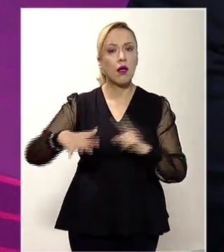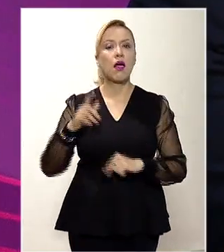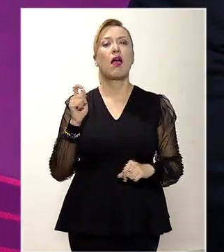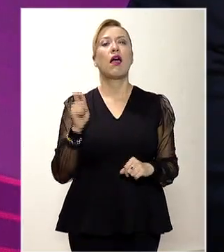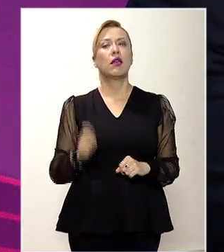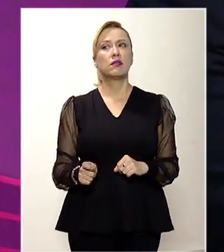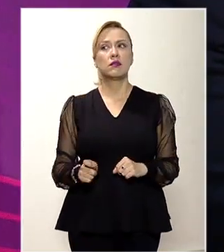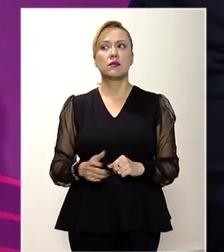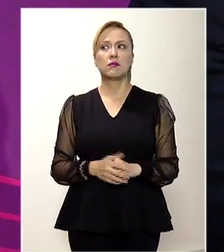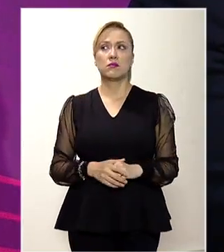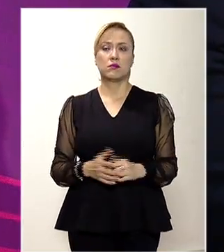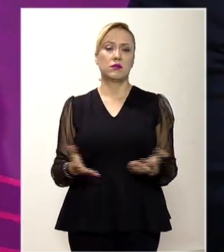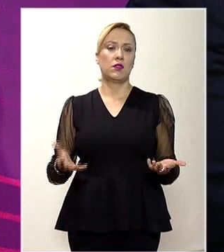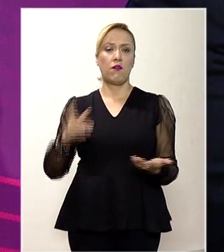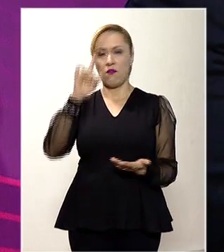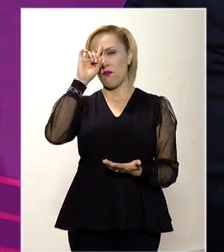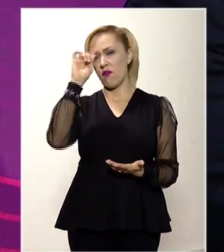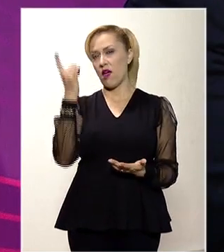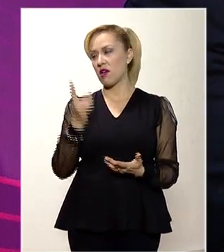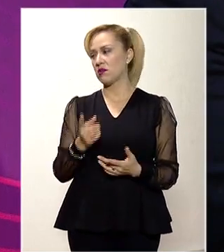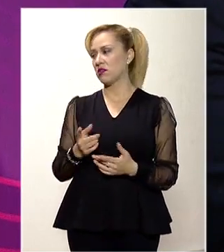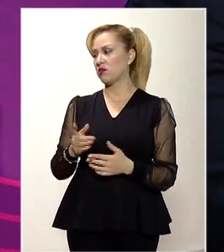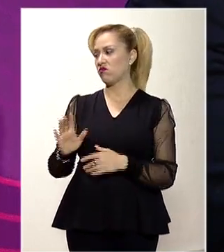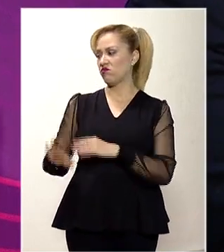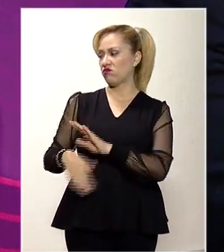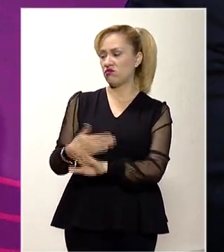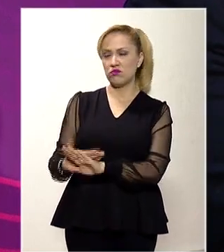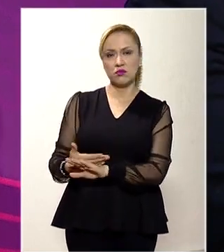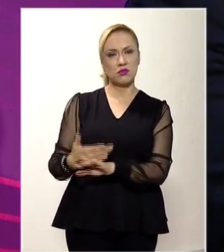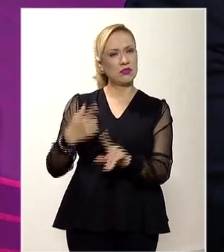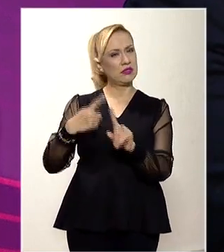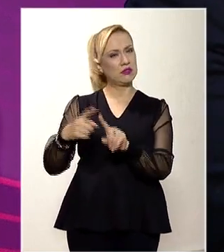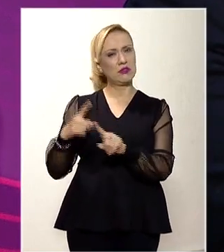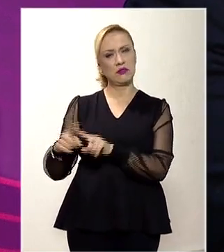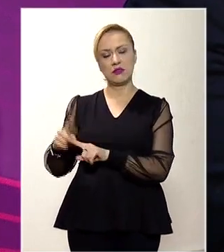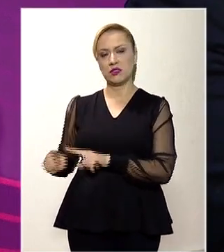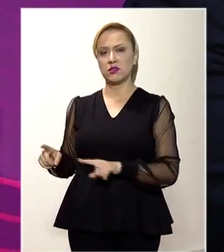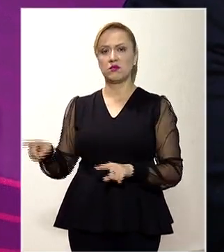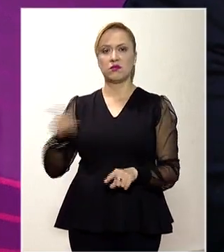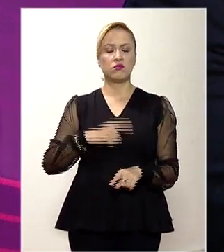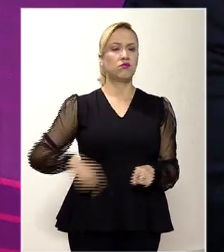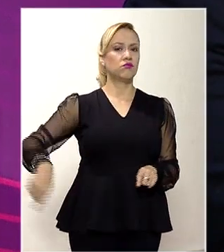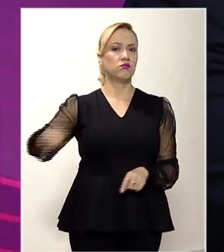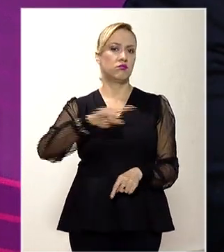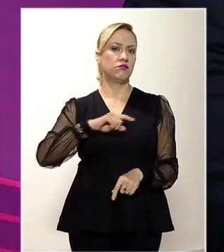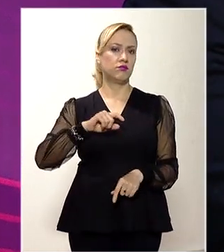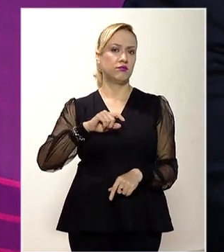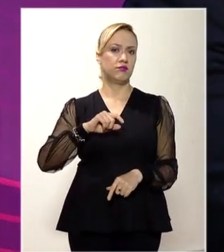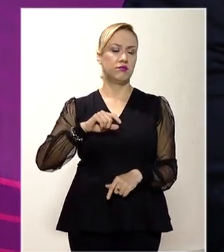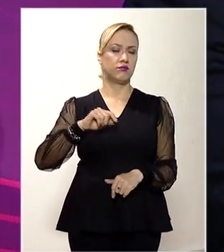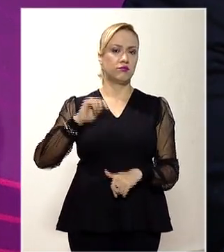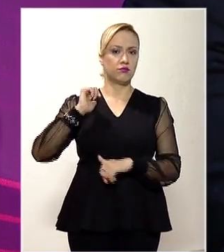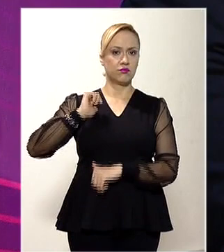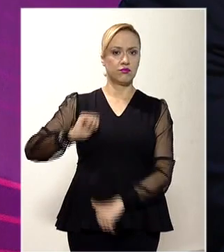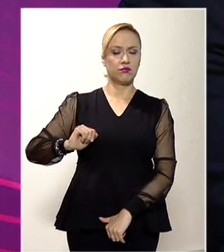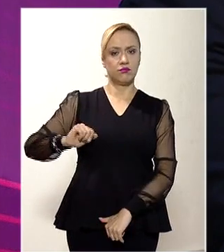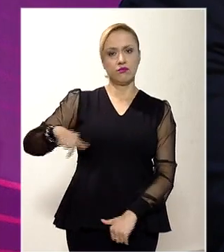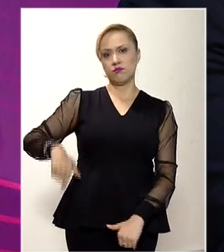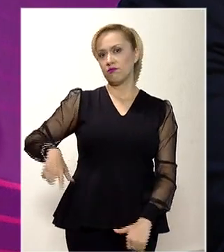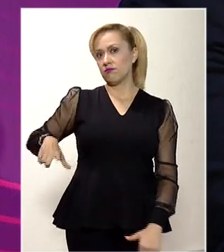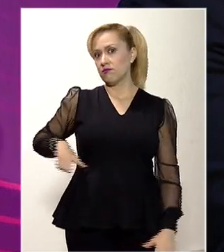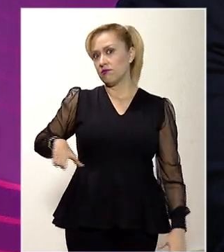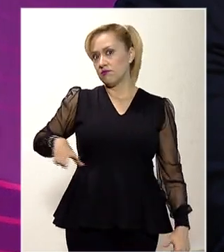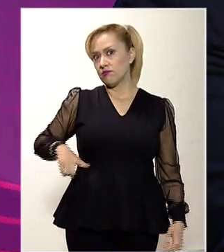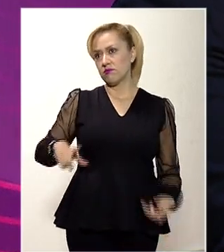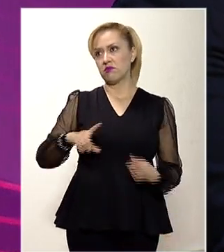que han sido victimizada, ¿no? Por distintos poderes en nuestro país,